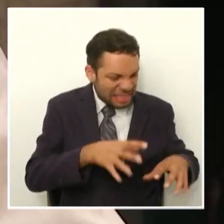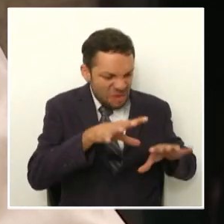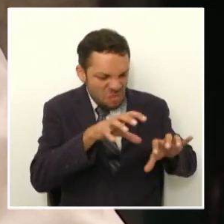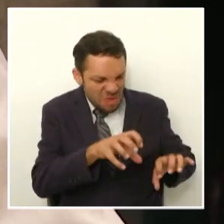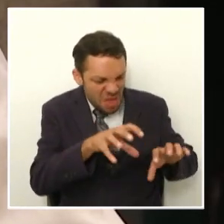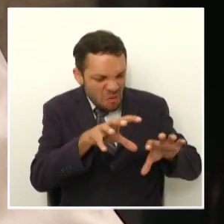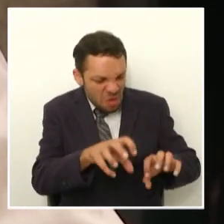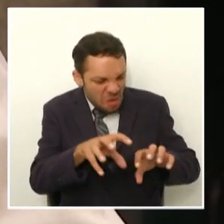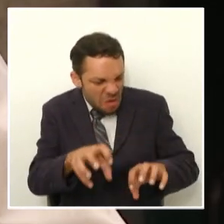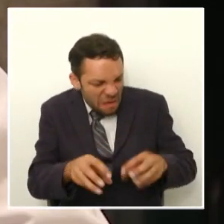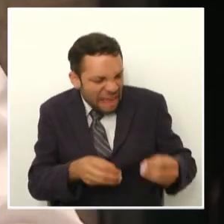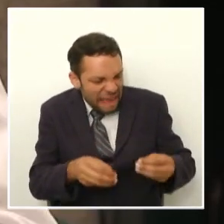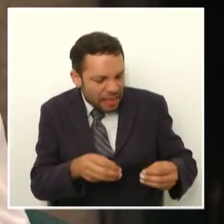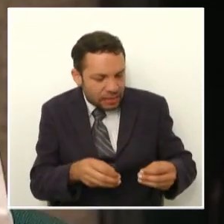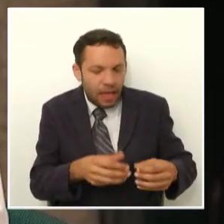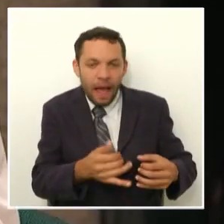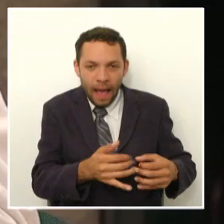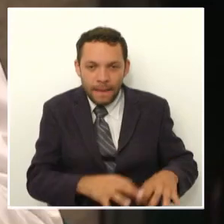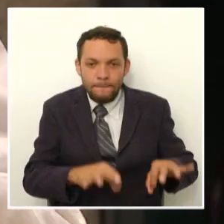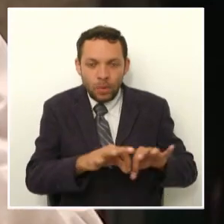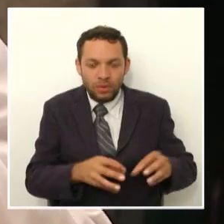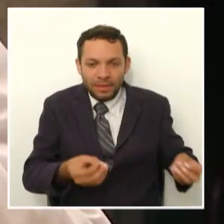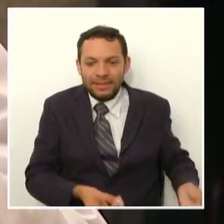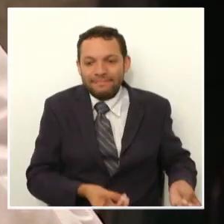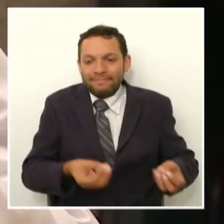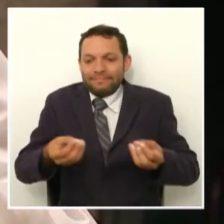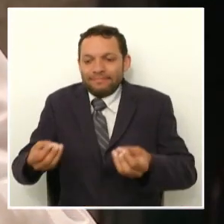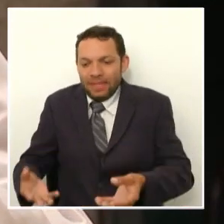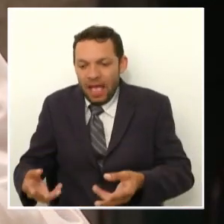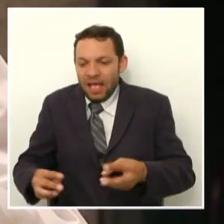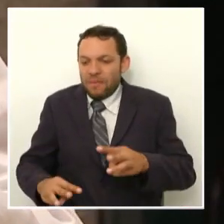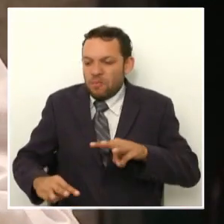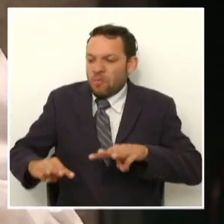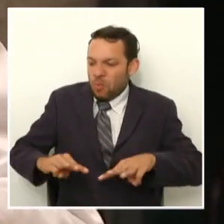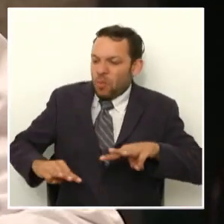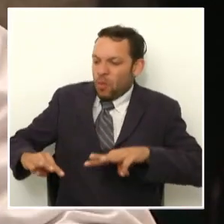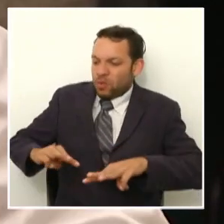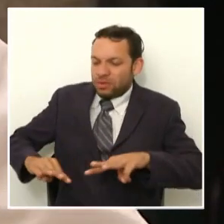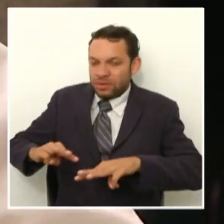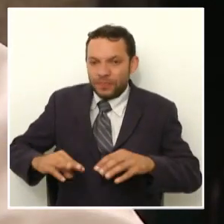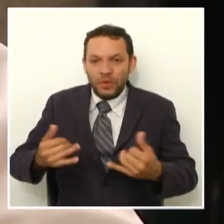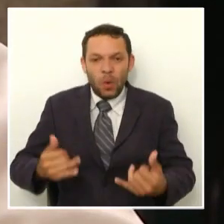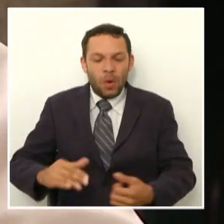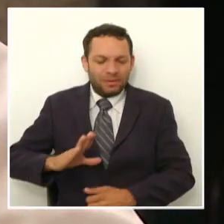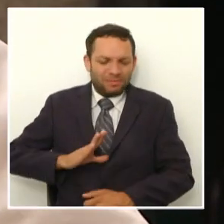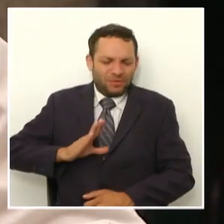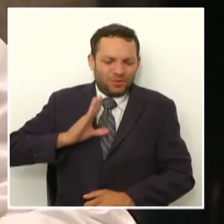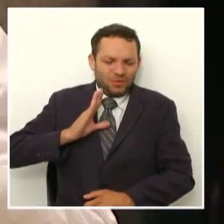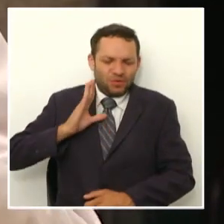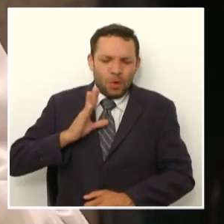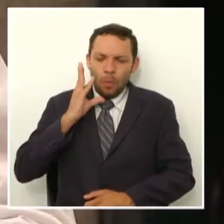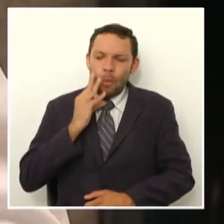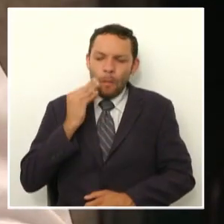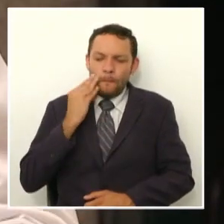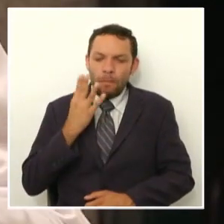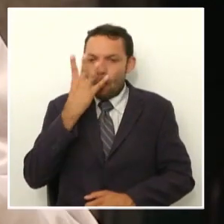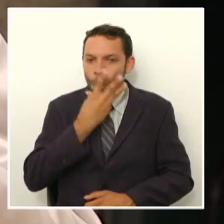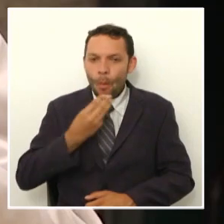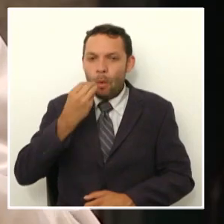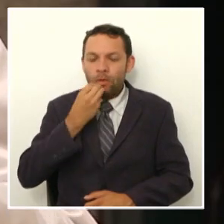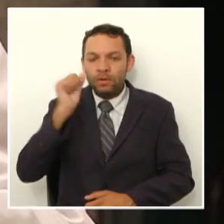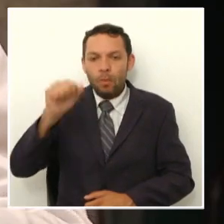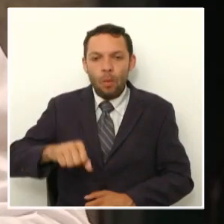pues gracias a ese aporte existe este sitio maravilloso, digno de conocer, la biblioteca